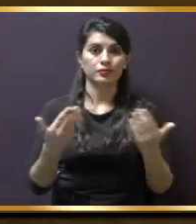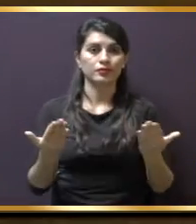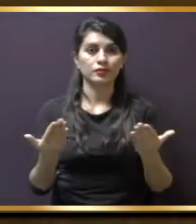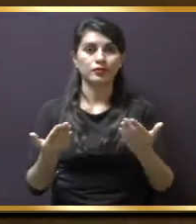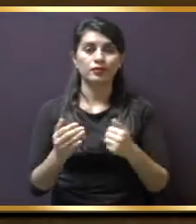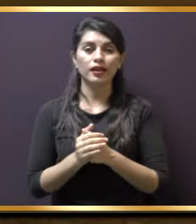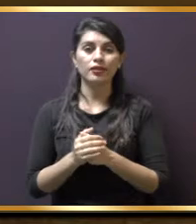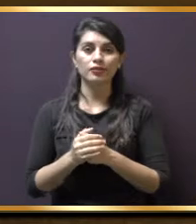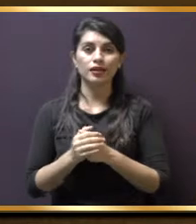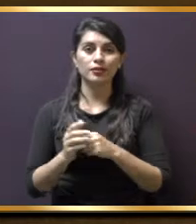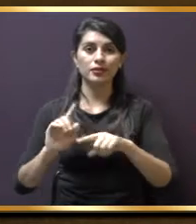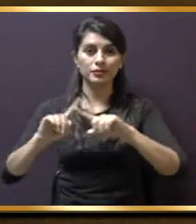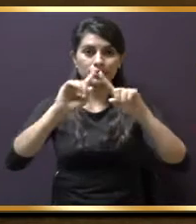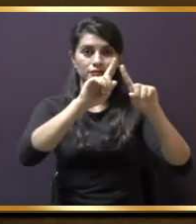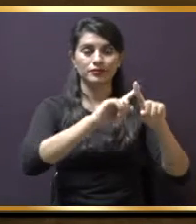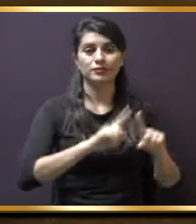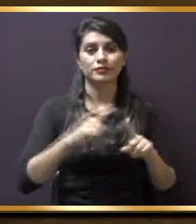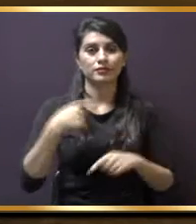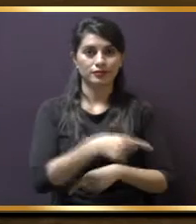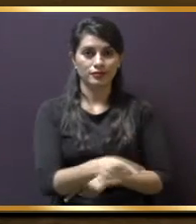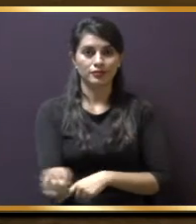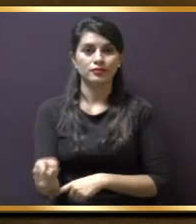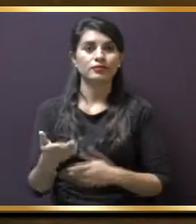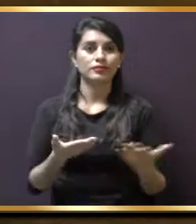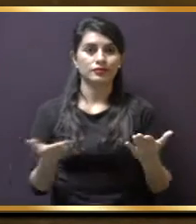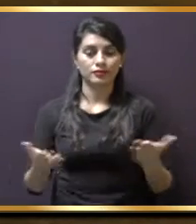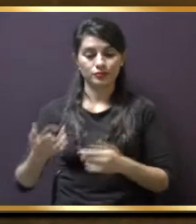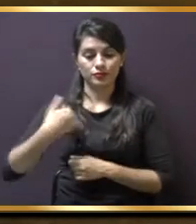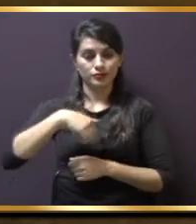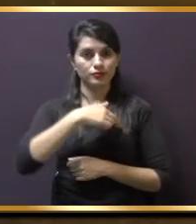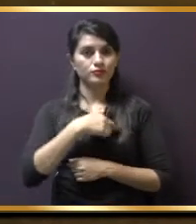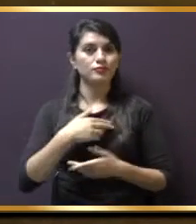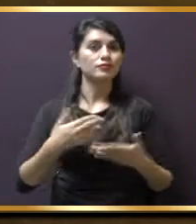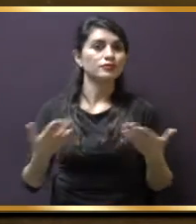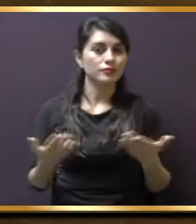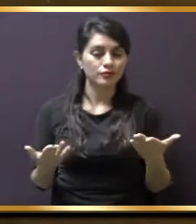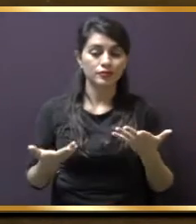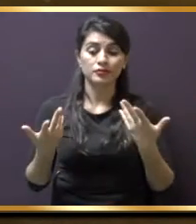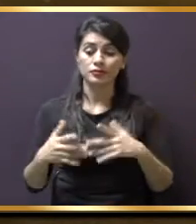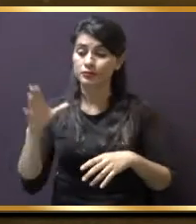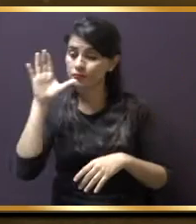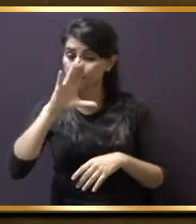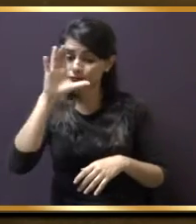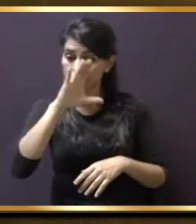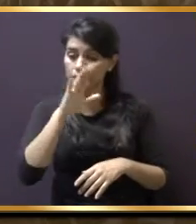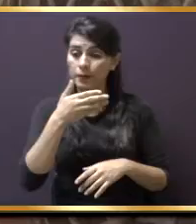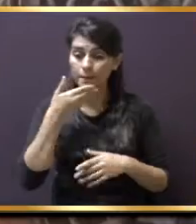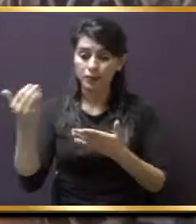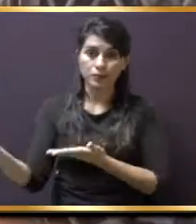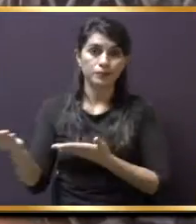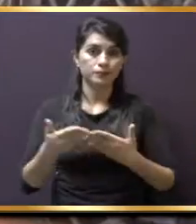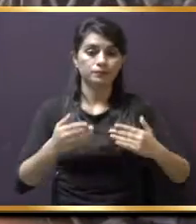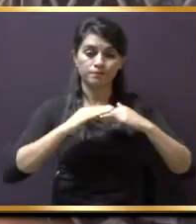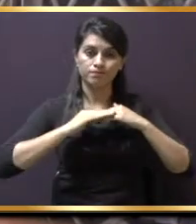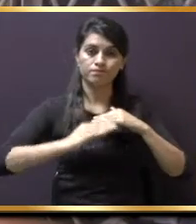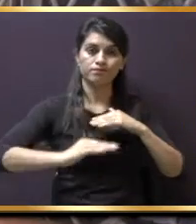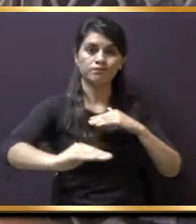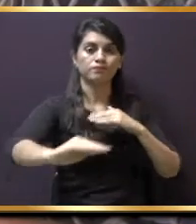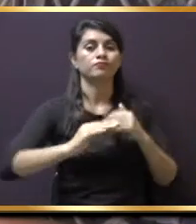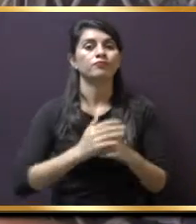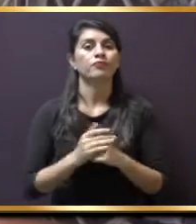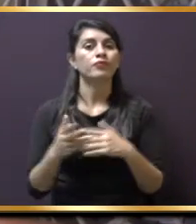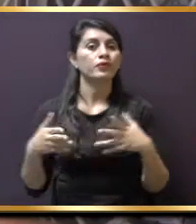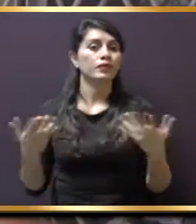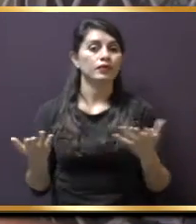los vehículos. Nosotros hicimos las investigaciones correspondientes y conseguimos un concreto de alta resistencia de una